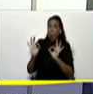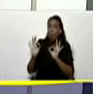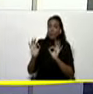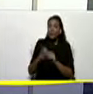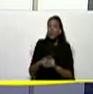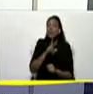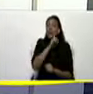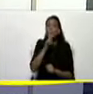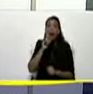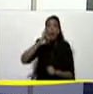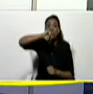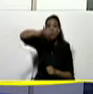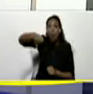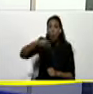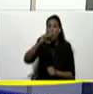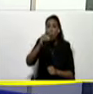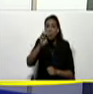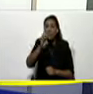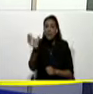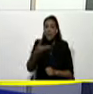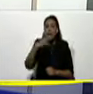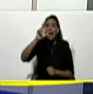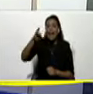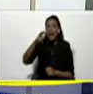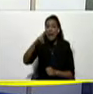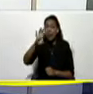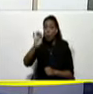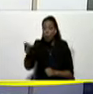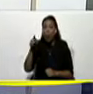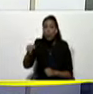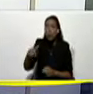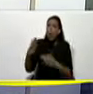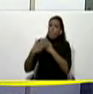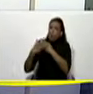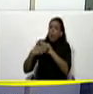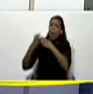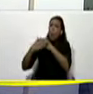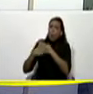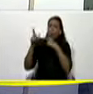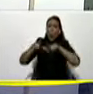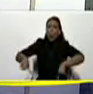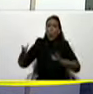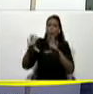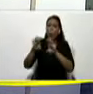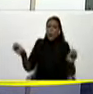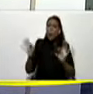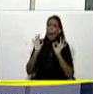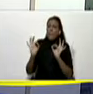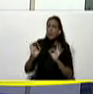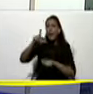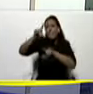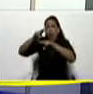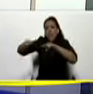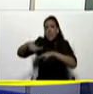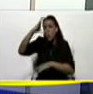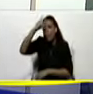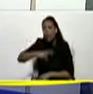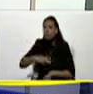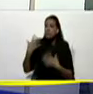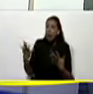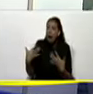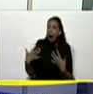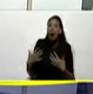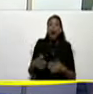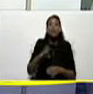Gregorio Hernández, un clamor me llegó, el clamor para arreglar esa unidad educativa. Y quiero